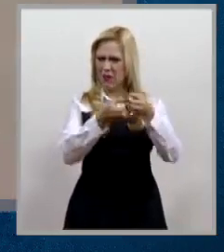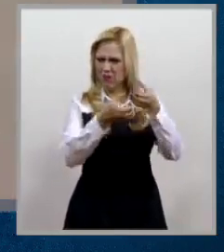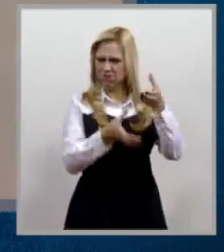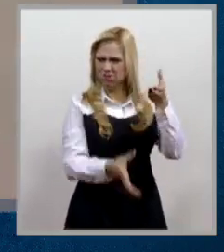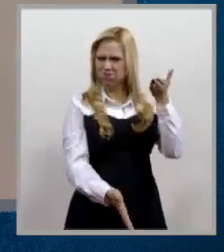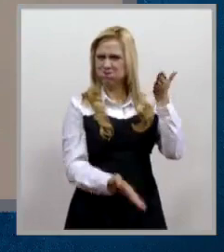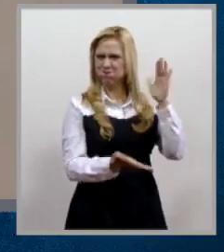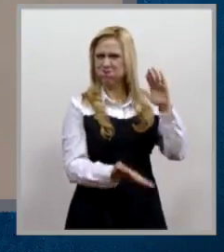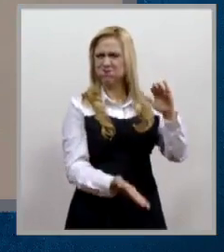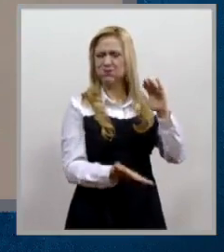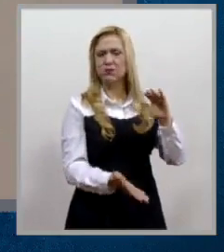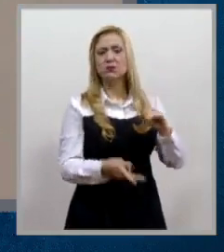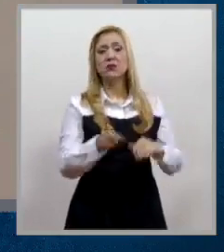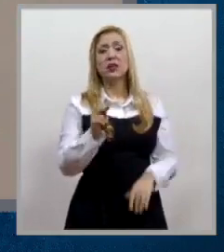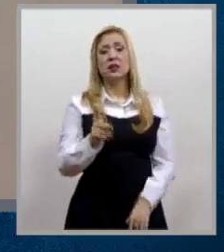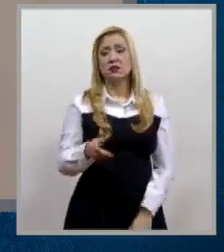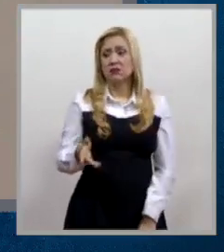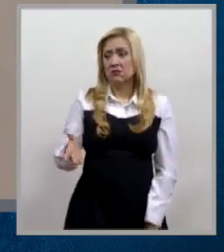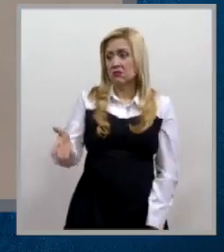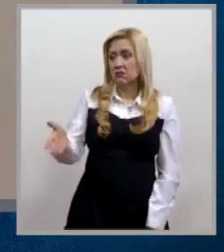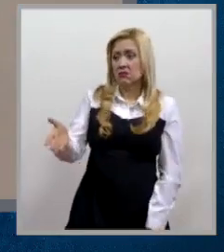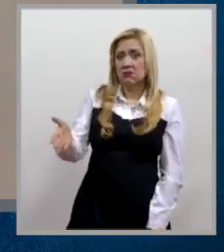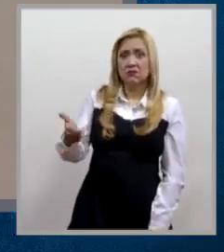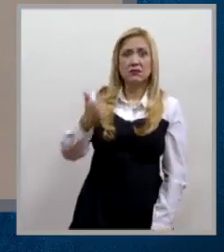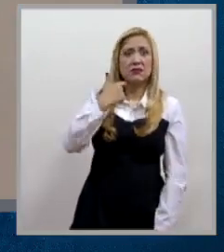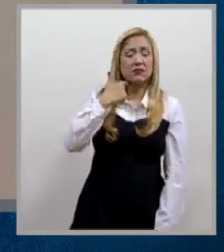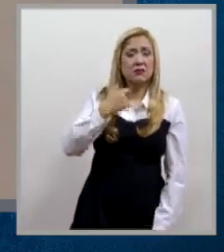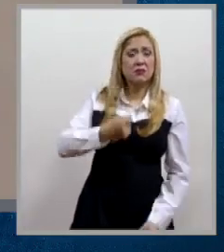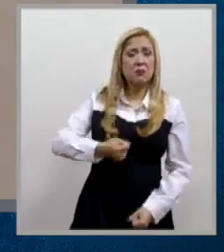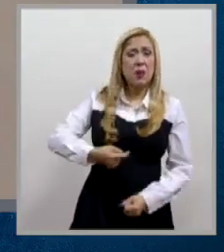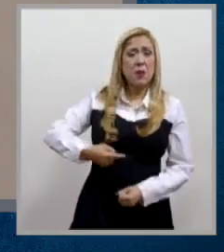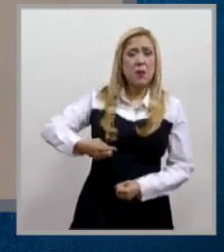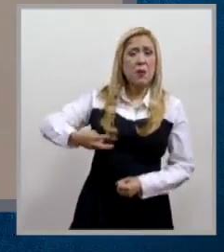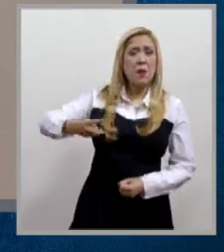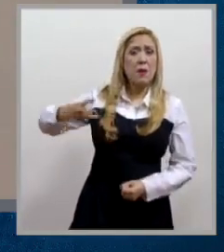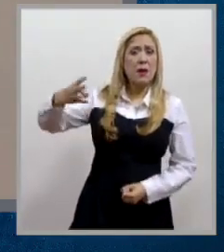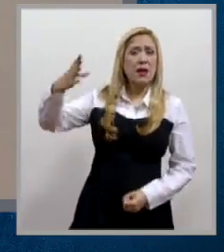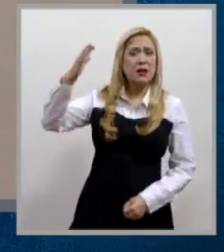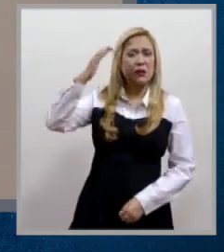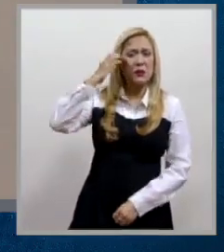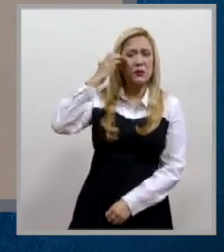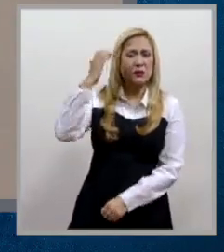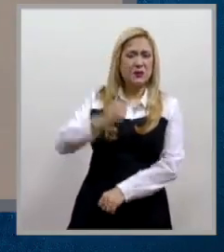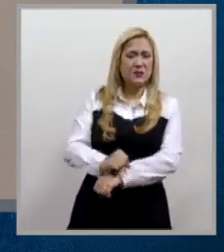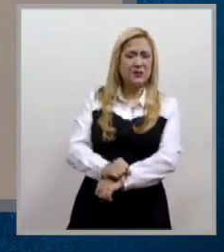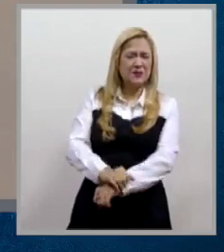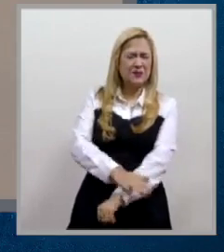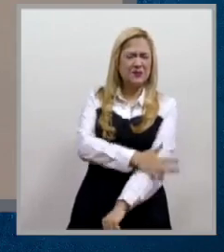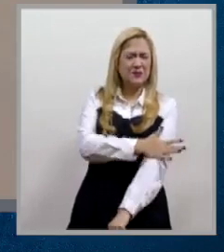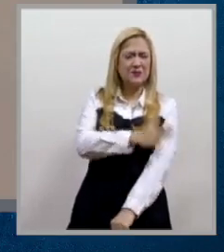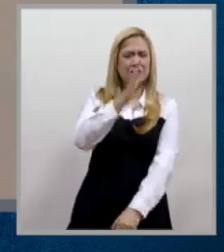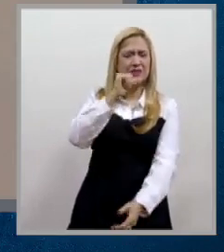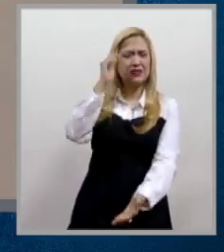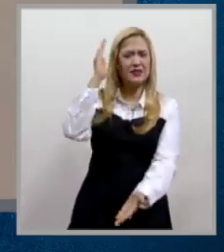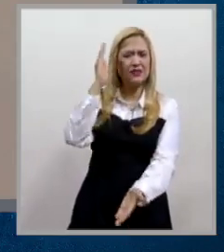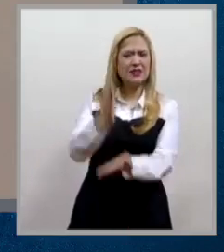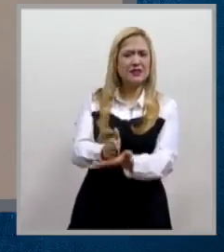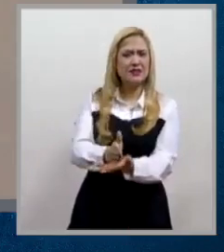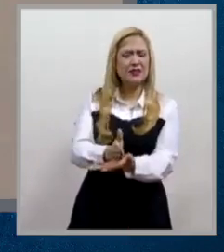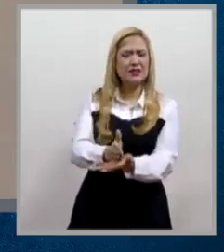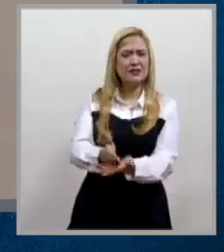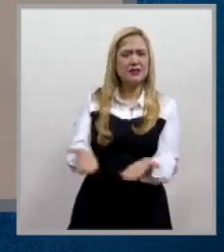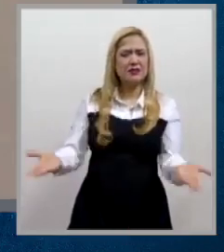seguimos con cifras escalofriantes y no podemos poner, digamos, un freno al